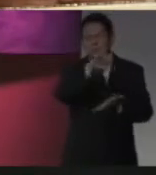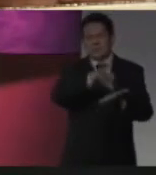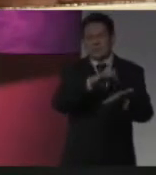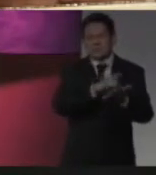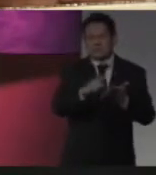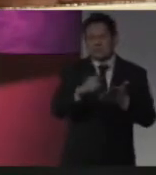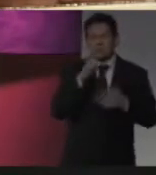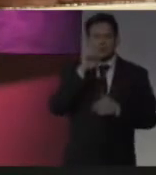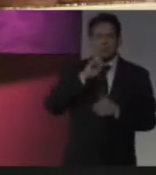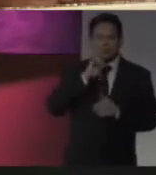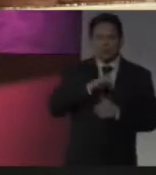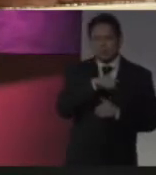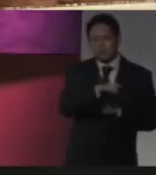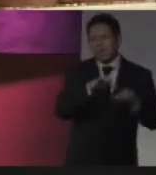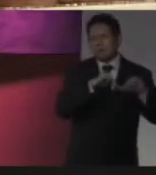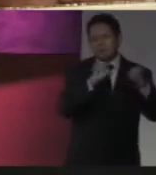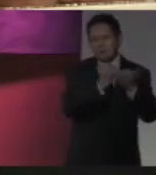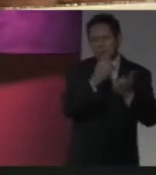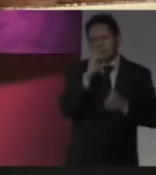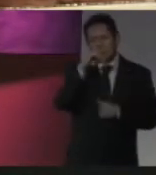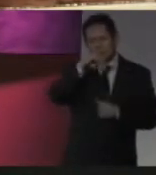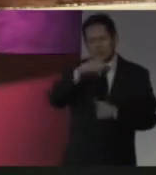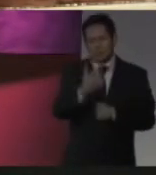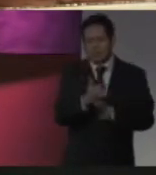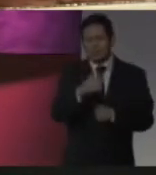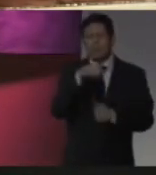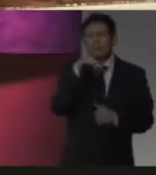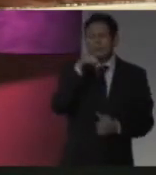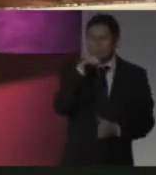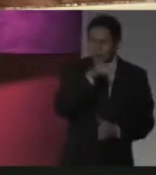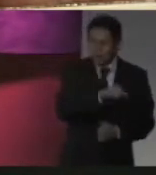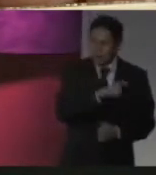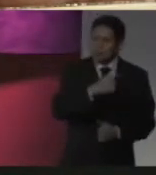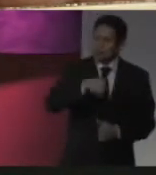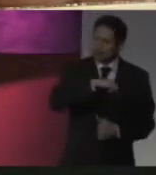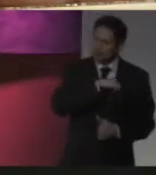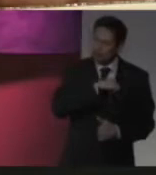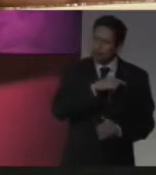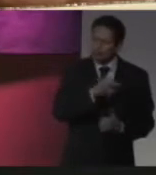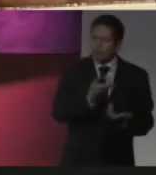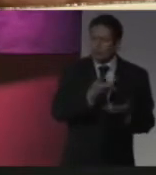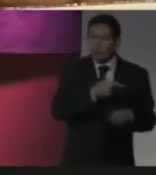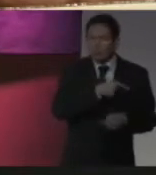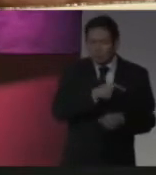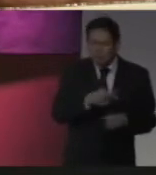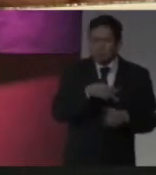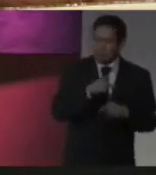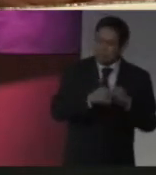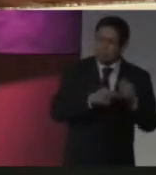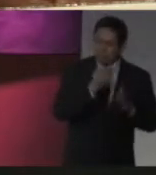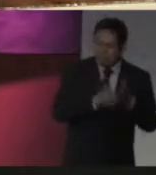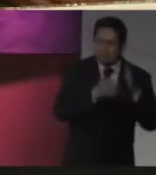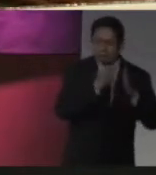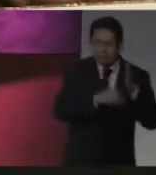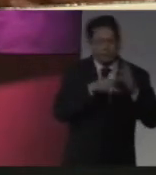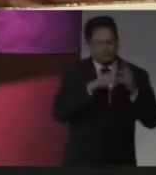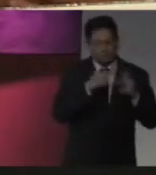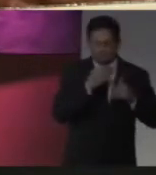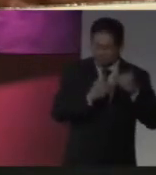una ONG, ¿verdad?, que con muchas carencias ha venido funcionando desde